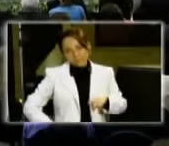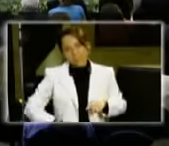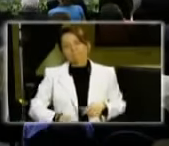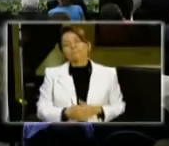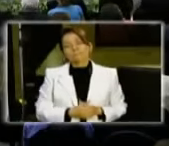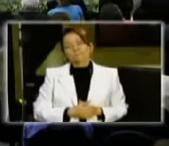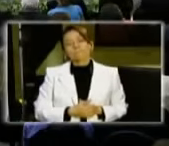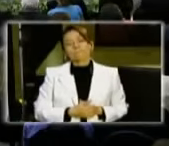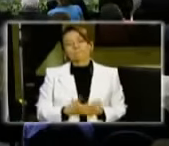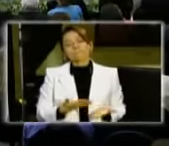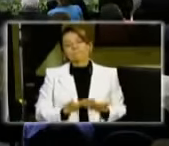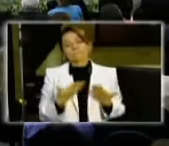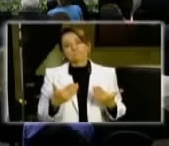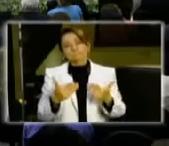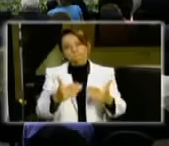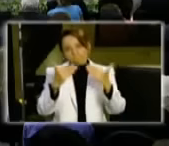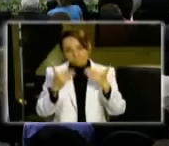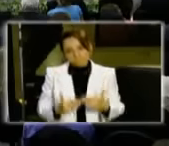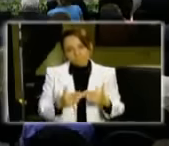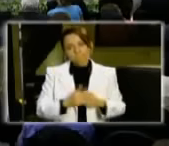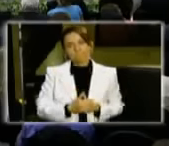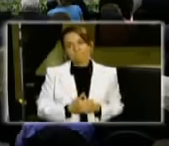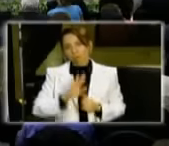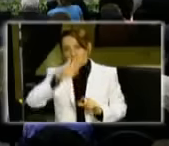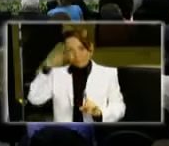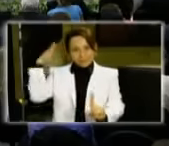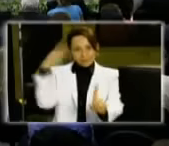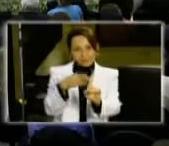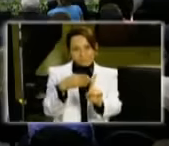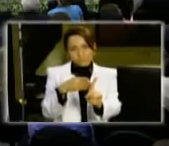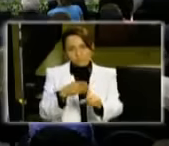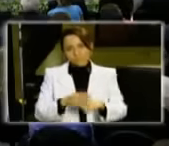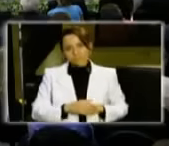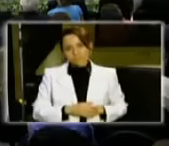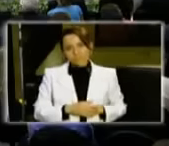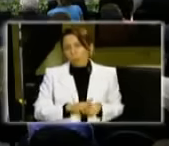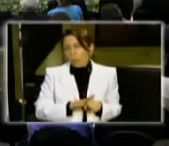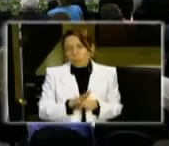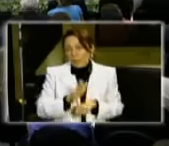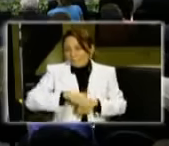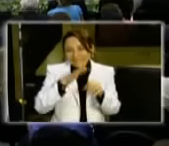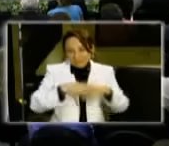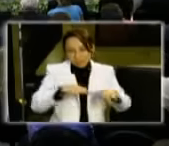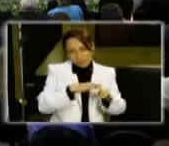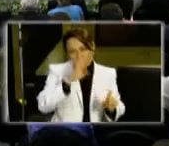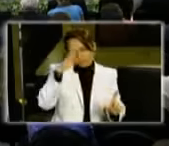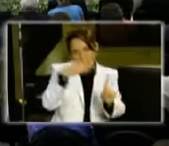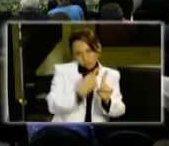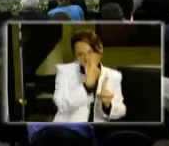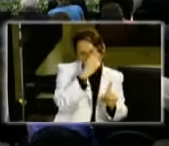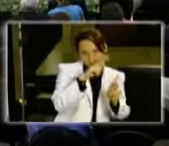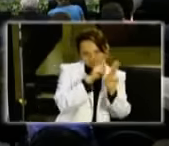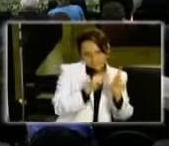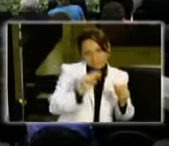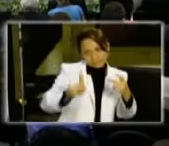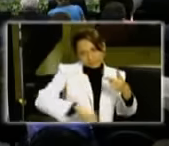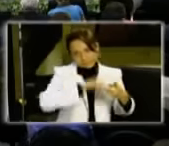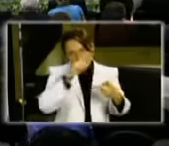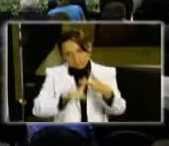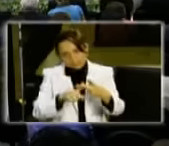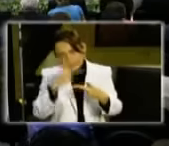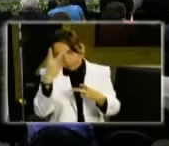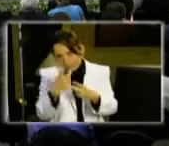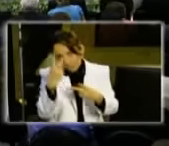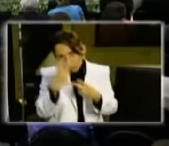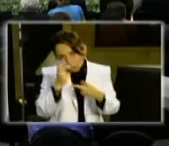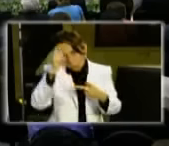Segundo objetivo, nuestra segunda prioridad. Nuestra política regional debe apuntar a fortalecer